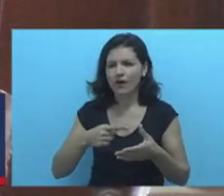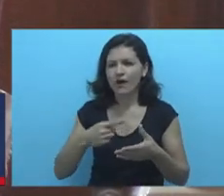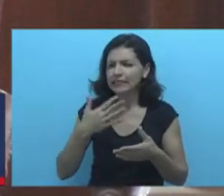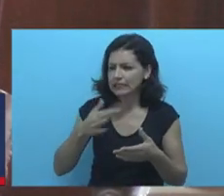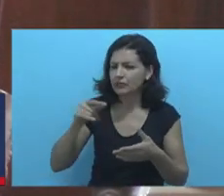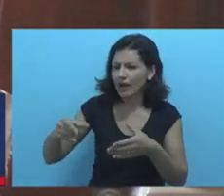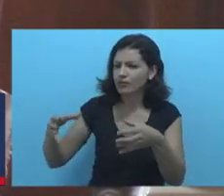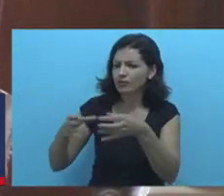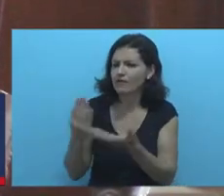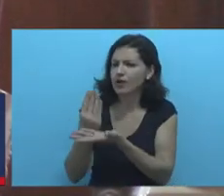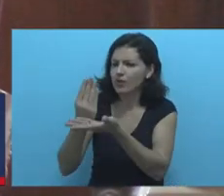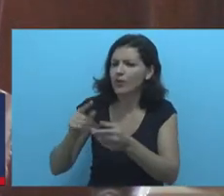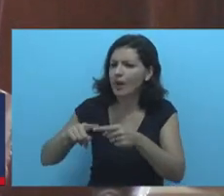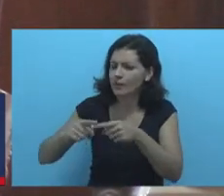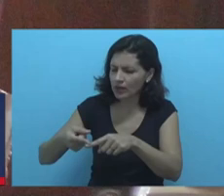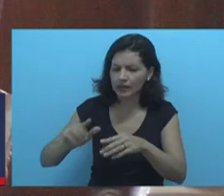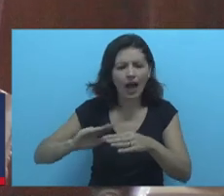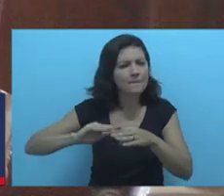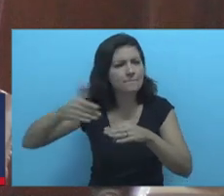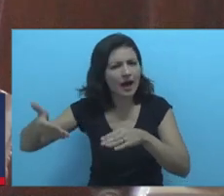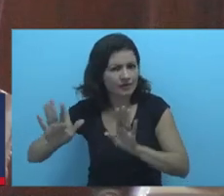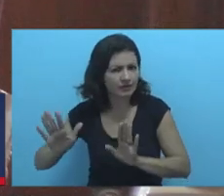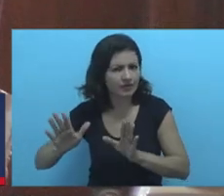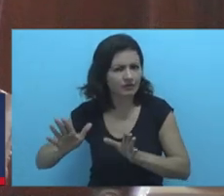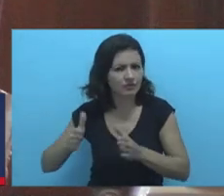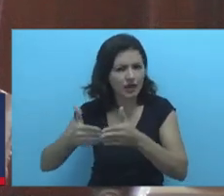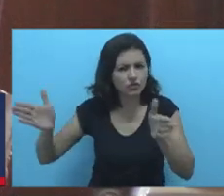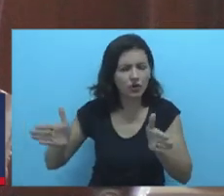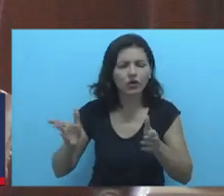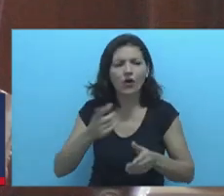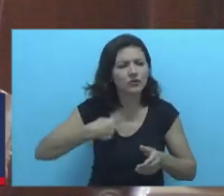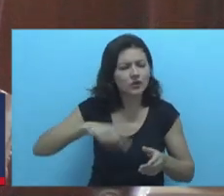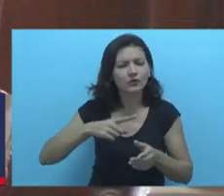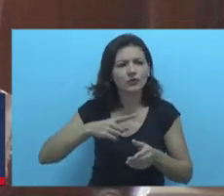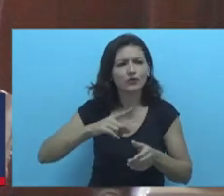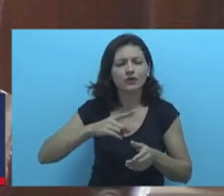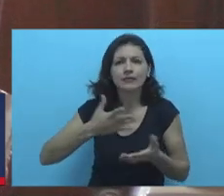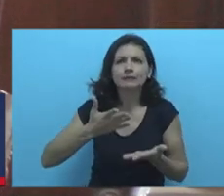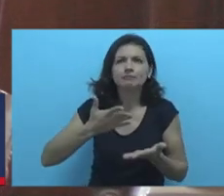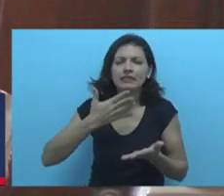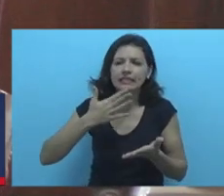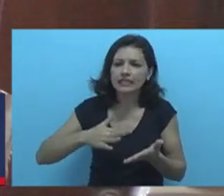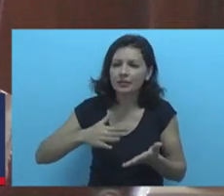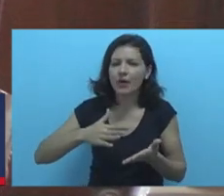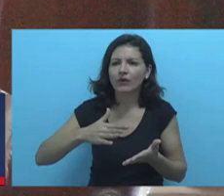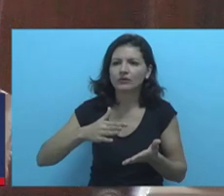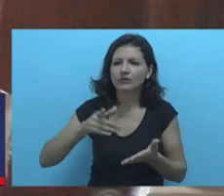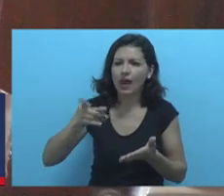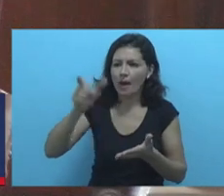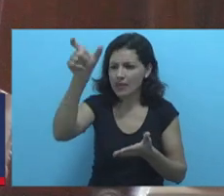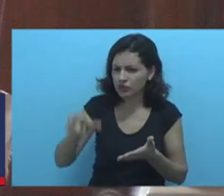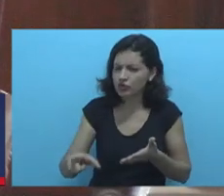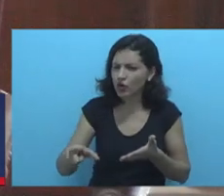figura política que trascendió claramente el ámbito parlamentario, porque entendemos que además es una persona que merece